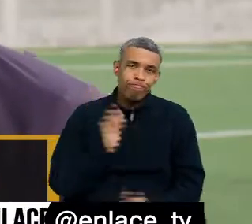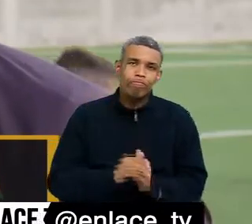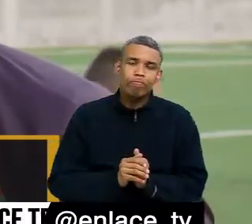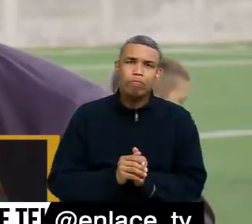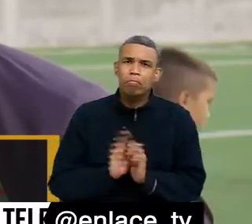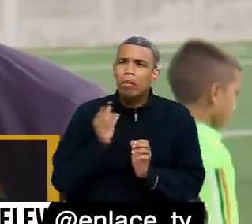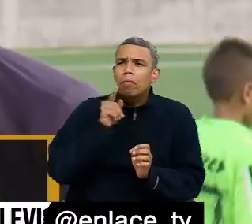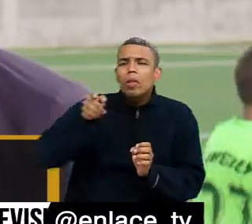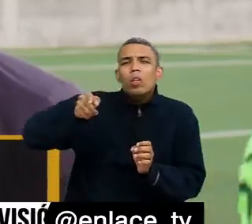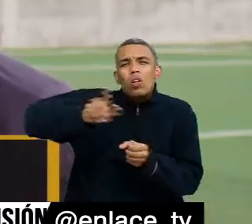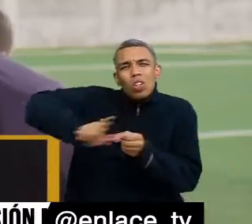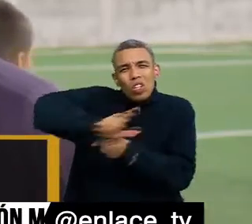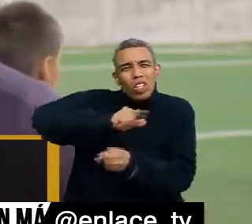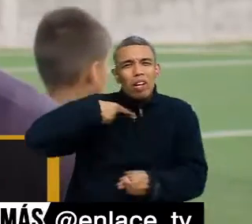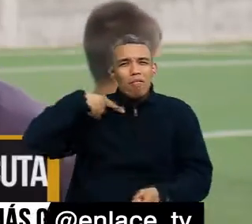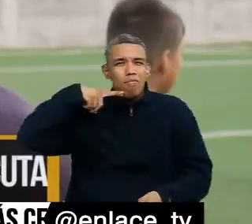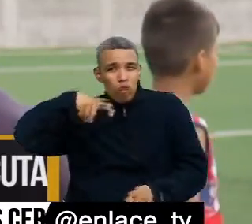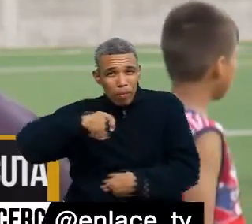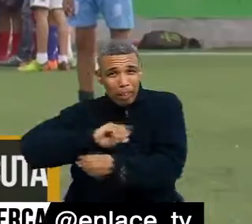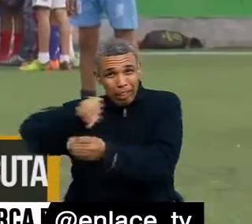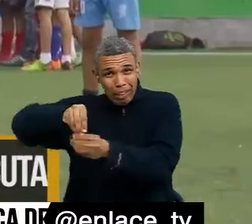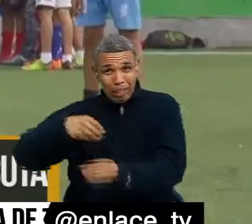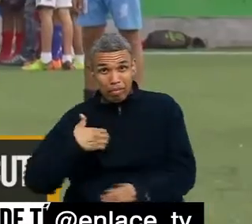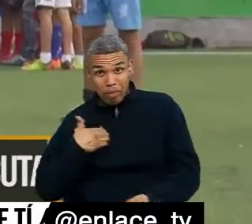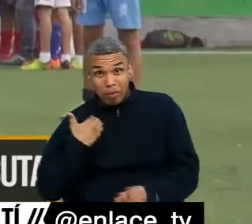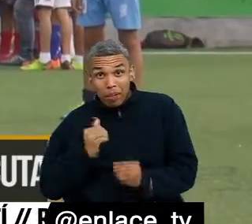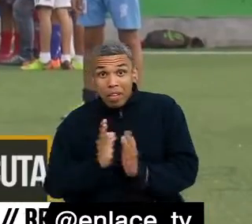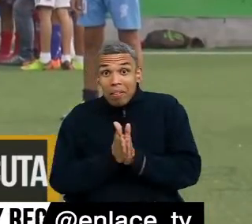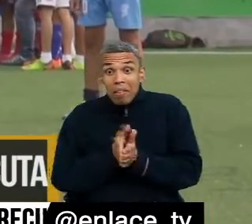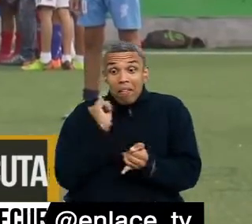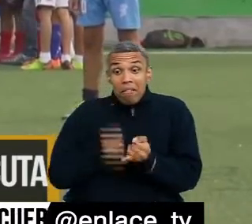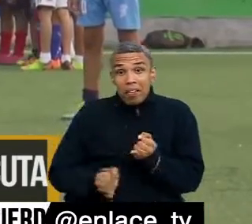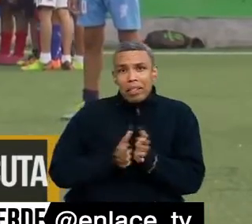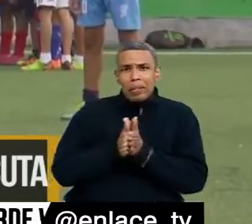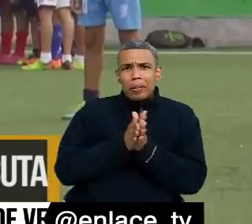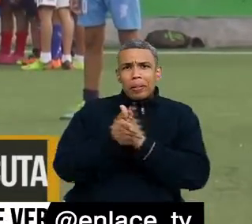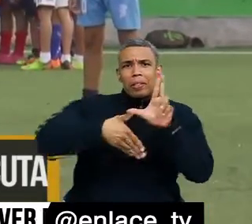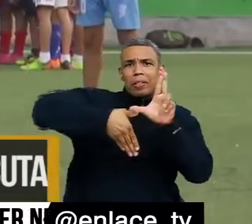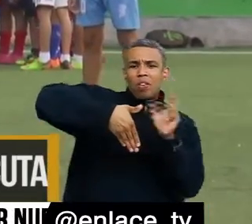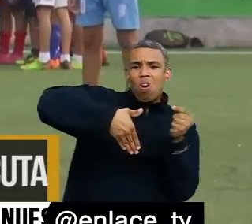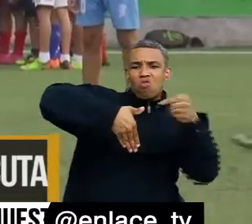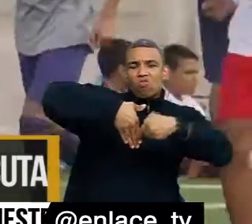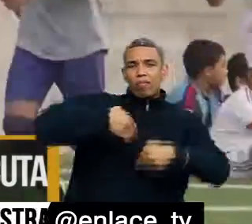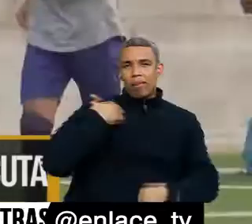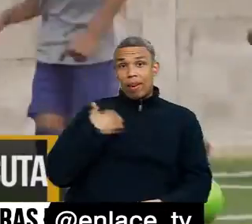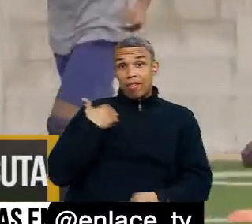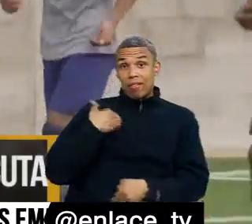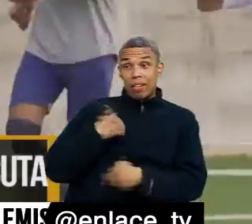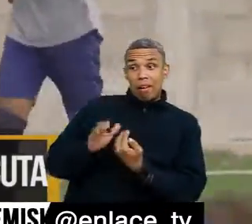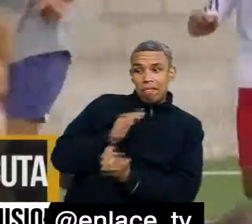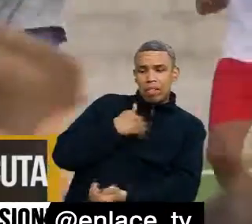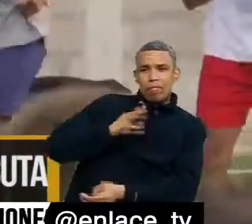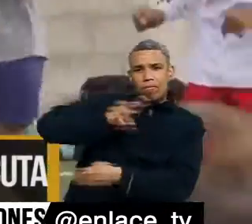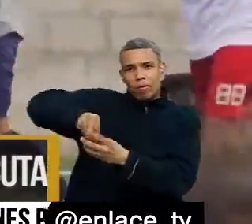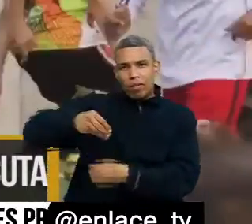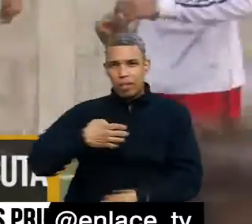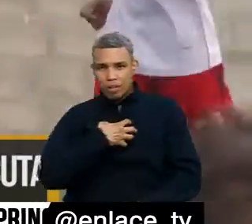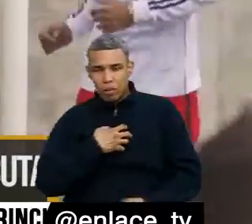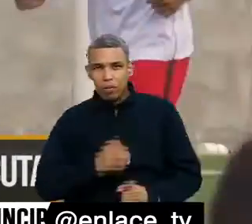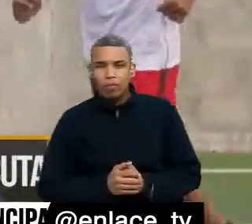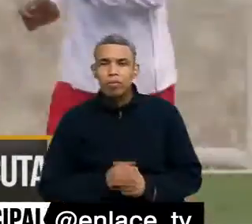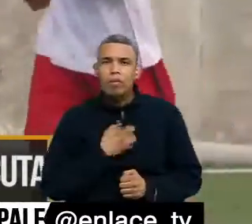fin de año, con el favor de Dios, ir a Argentina a un torneo que nos invitaron. Club Galán, con más de 30 años de trayectoria en el fútbol porteño, categoría